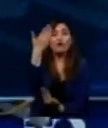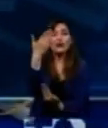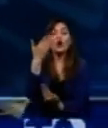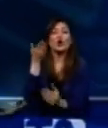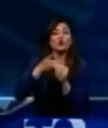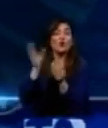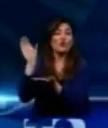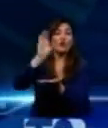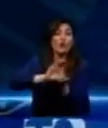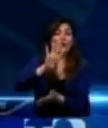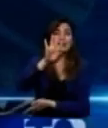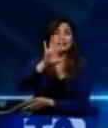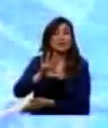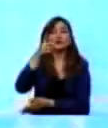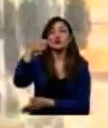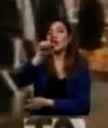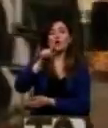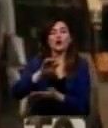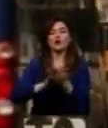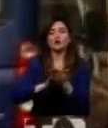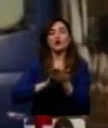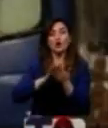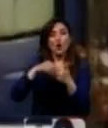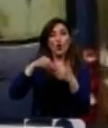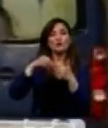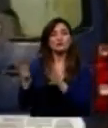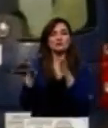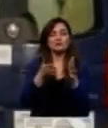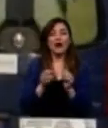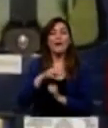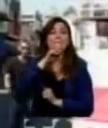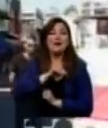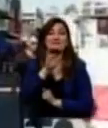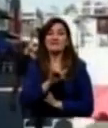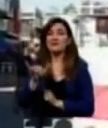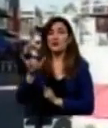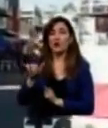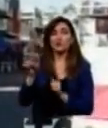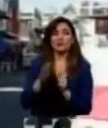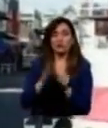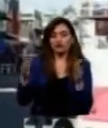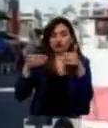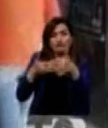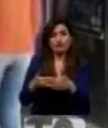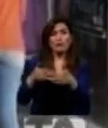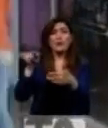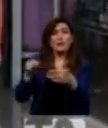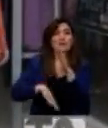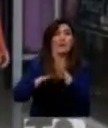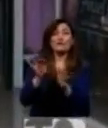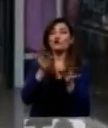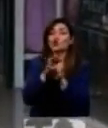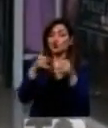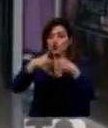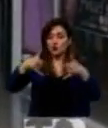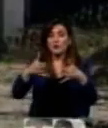para estos fines 45 millones de dólares. En Manta el panorama es similar. En estos contenedores adecuados funcionan la mayoría de